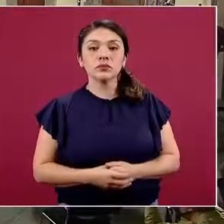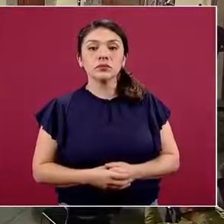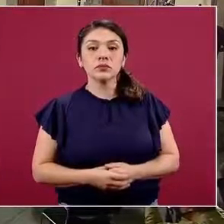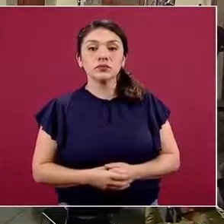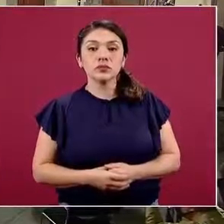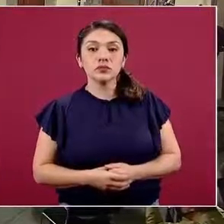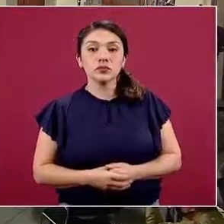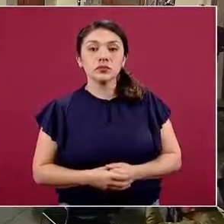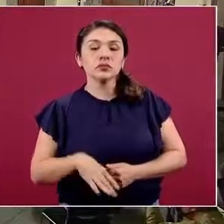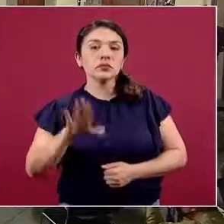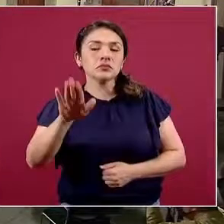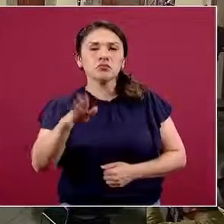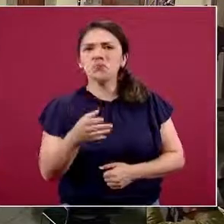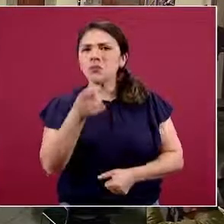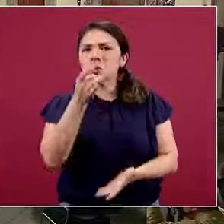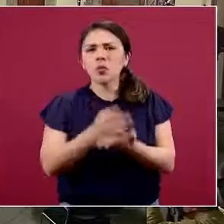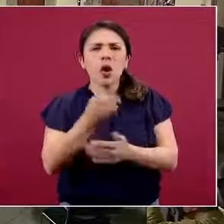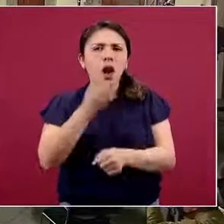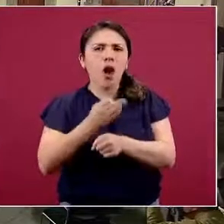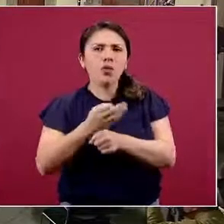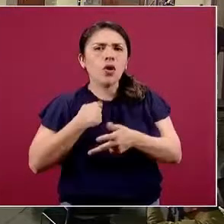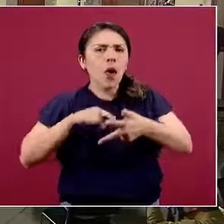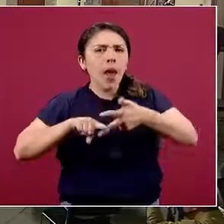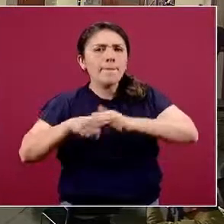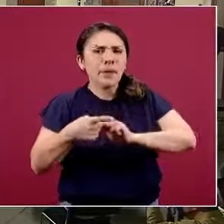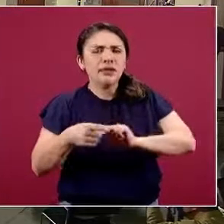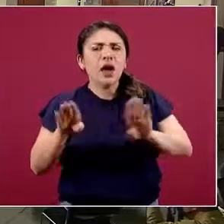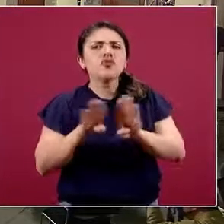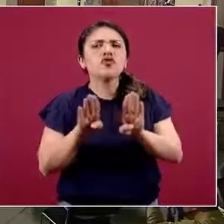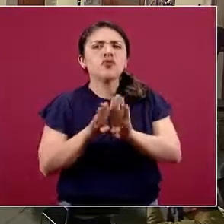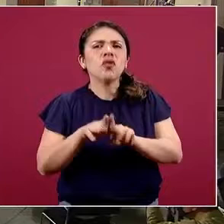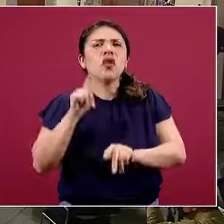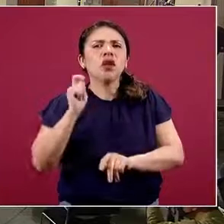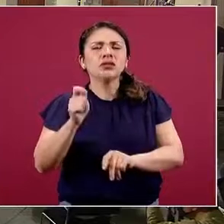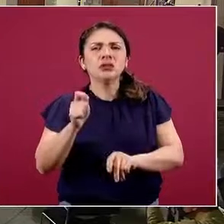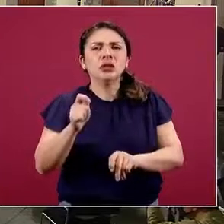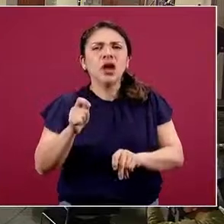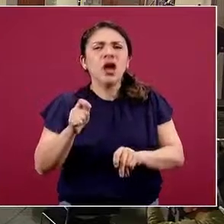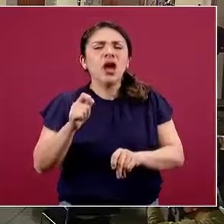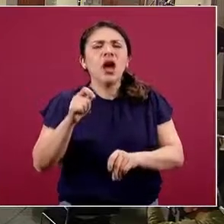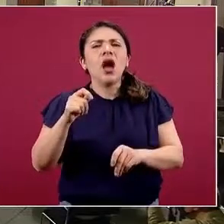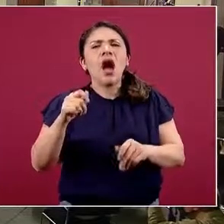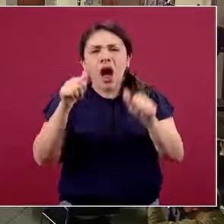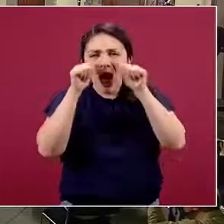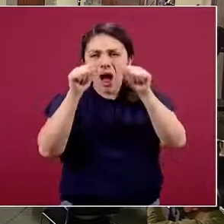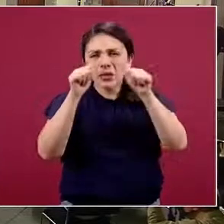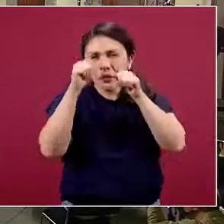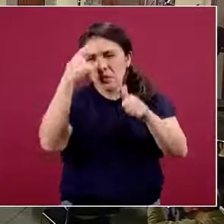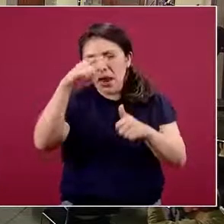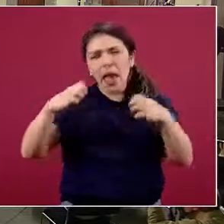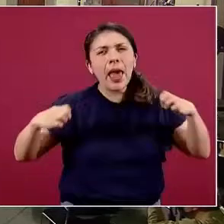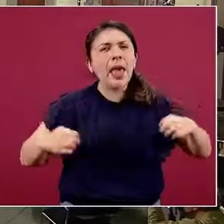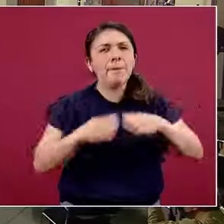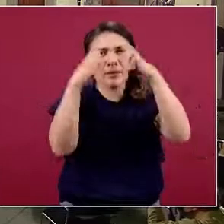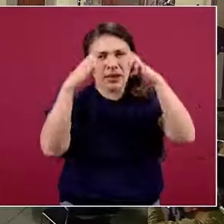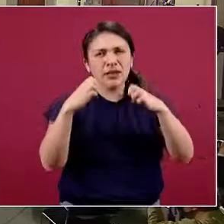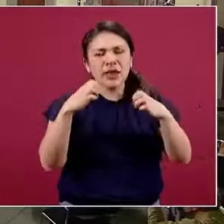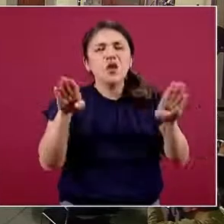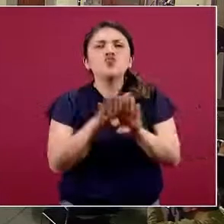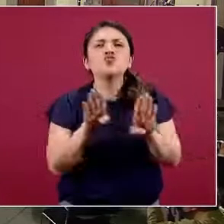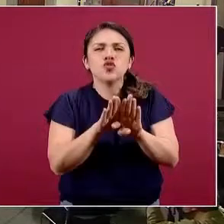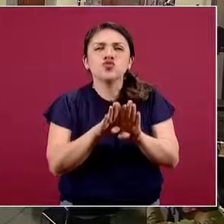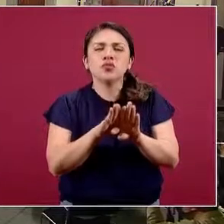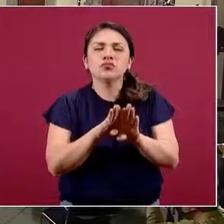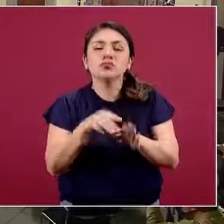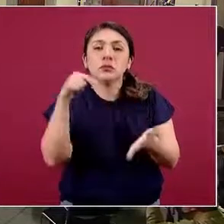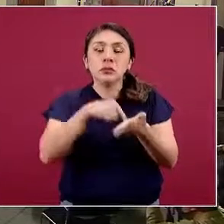Bien, solo iniciar con el marco general de la atención de emergencias para poder de